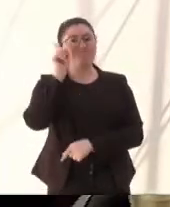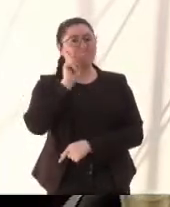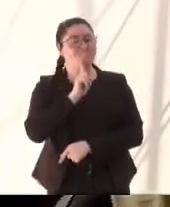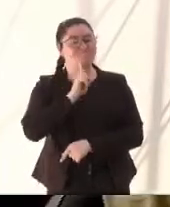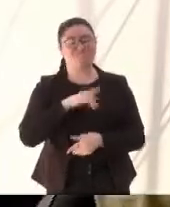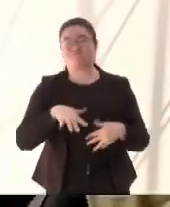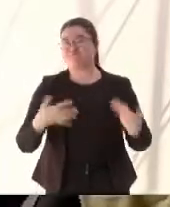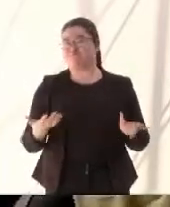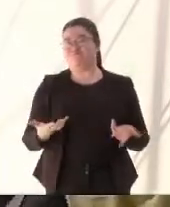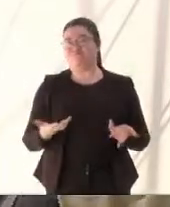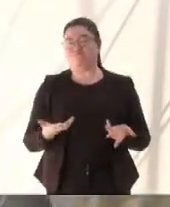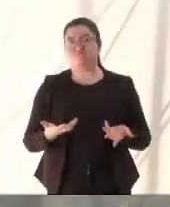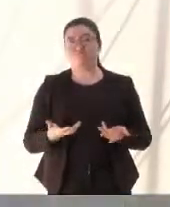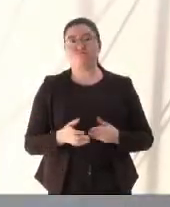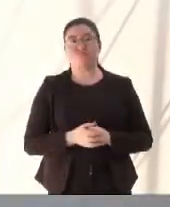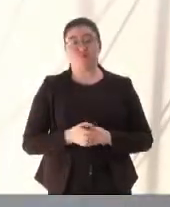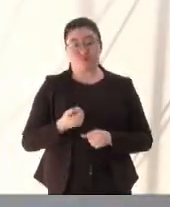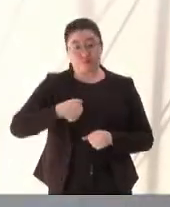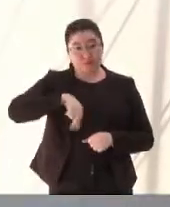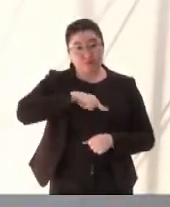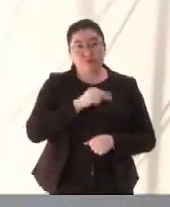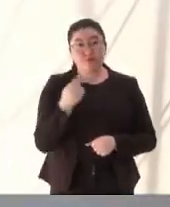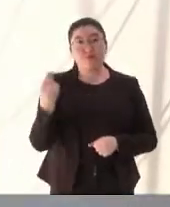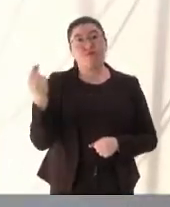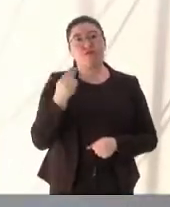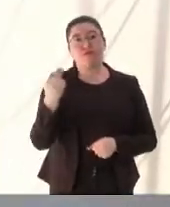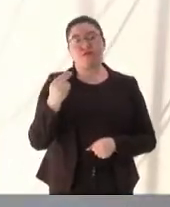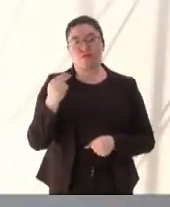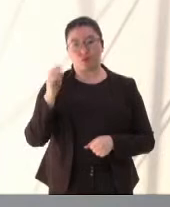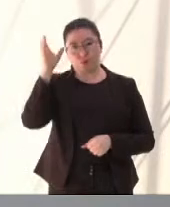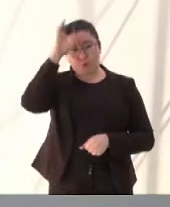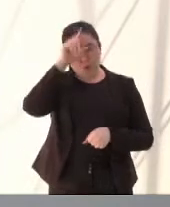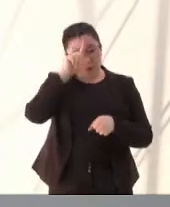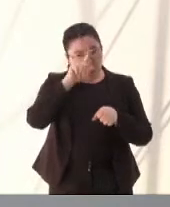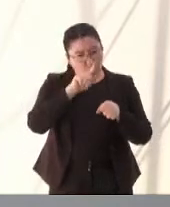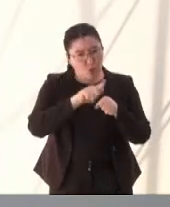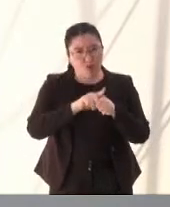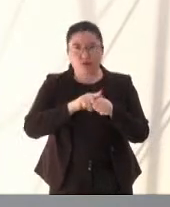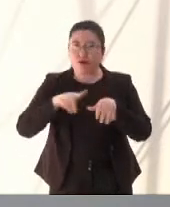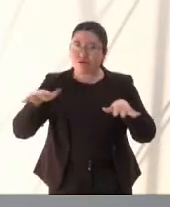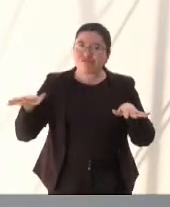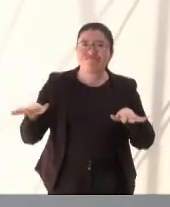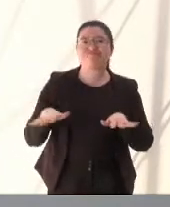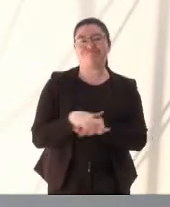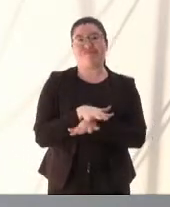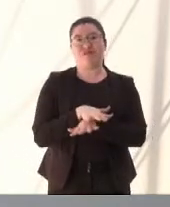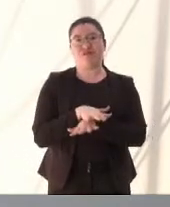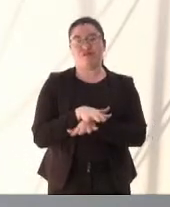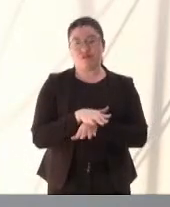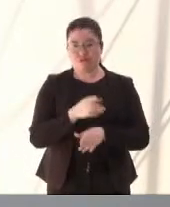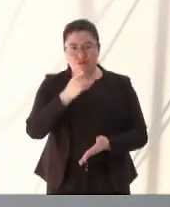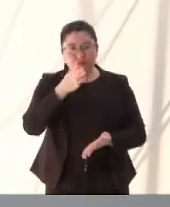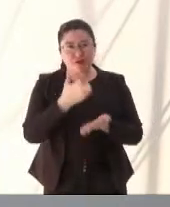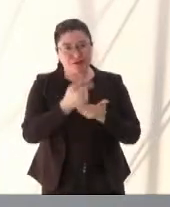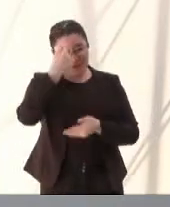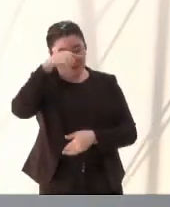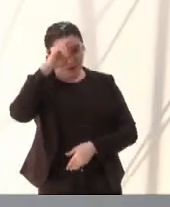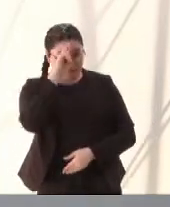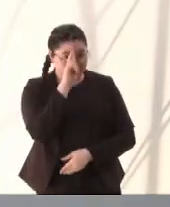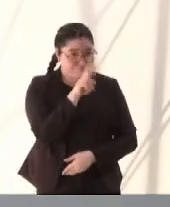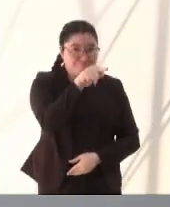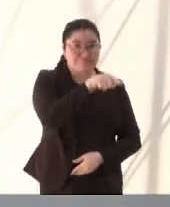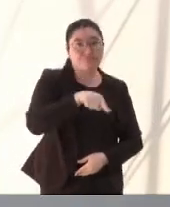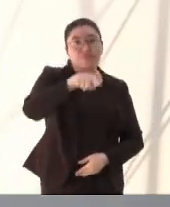remontar. Y necesitamos crear una nueva cultura, no solamente para garantizar el respeto y el